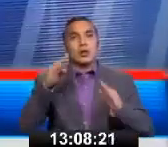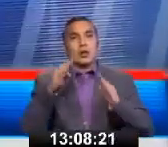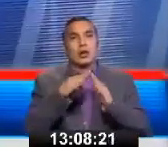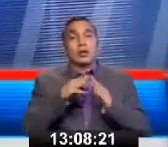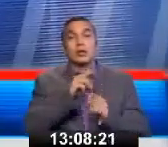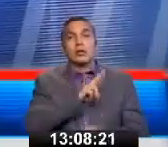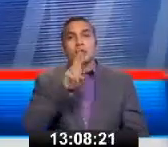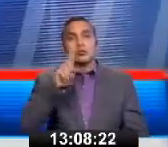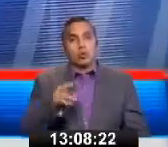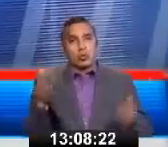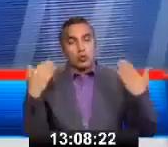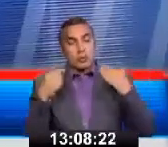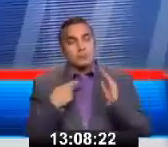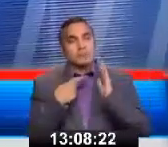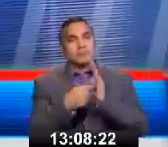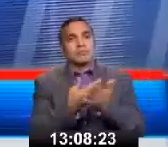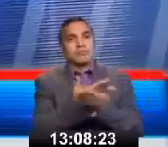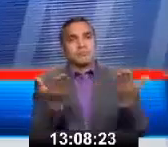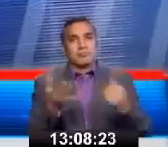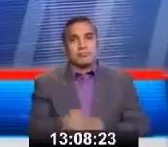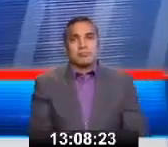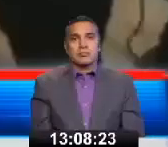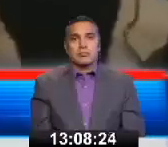en el sur de Guayaquil. Veamos.